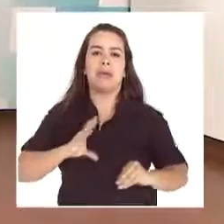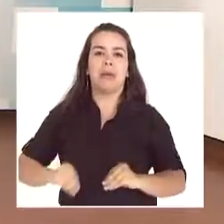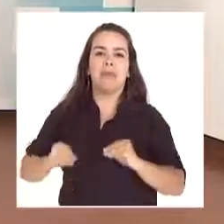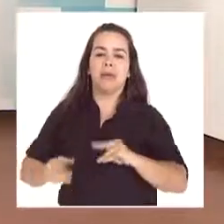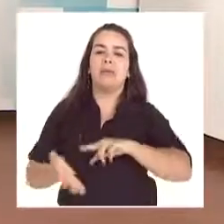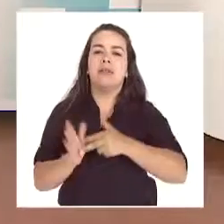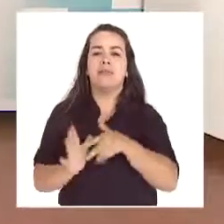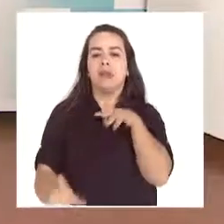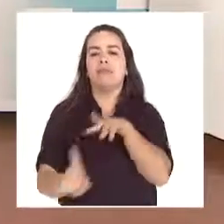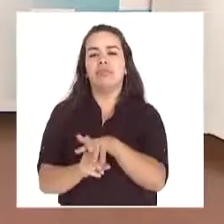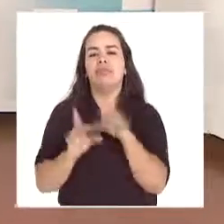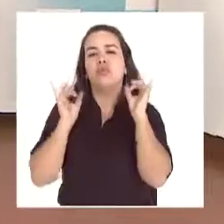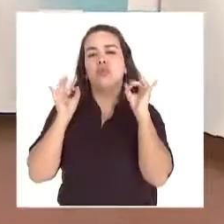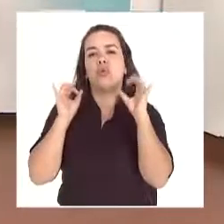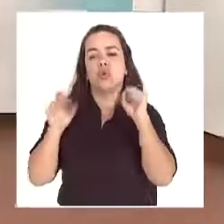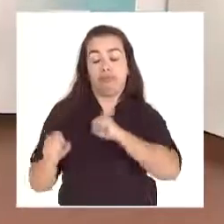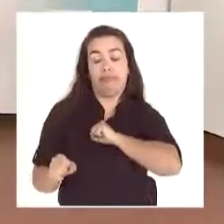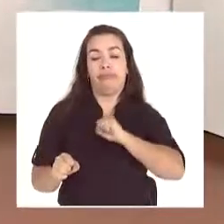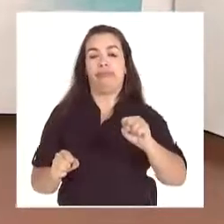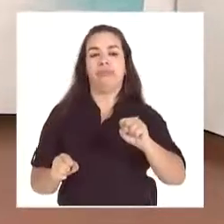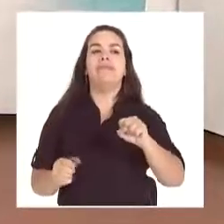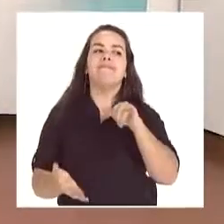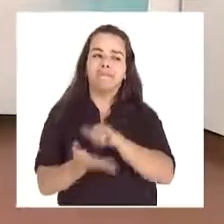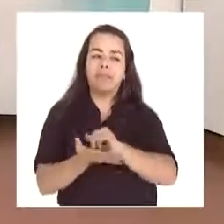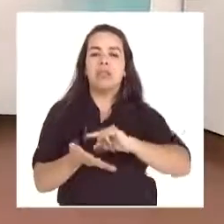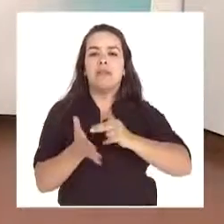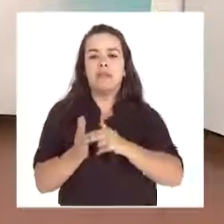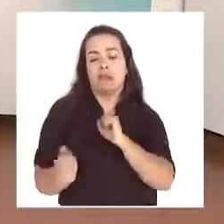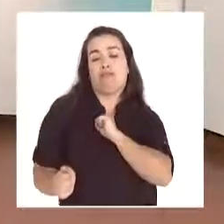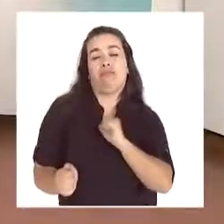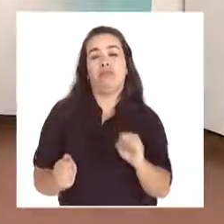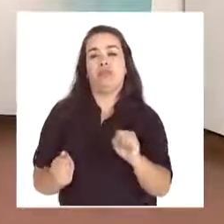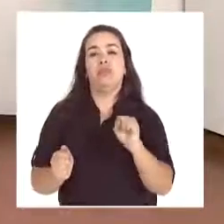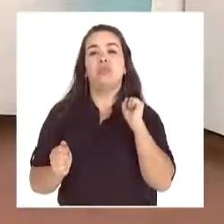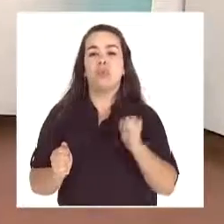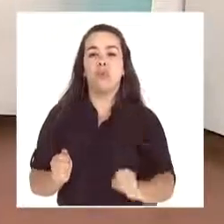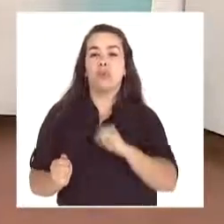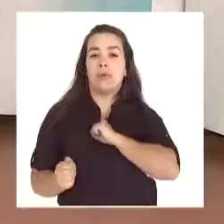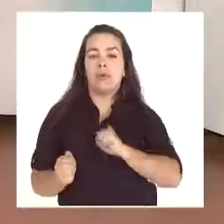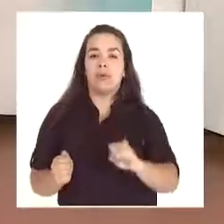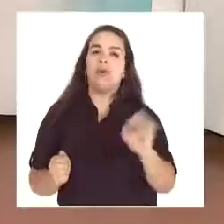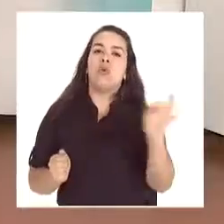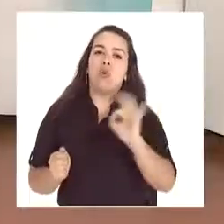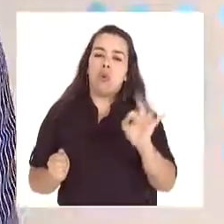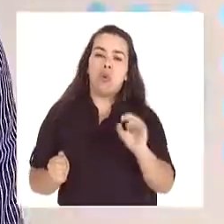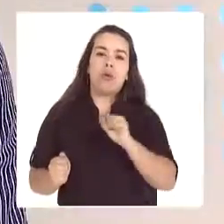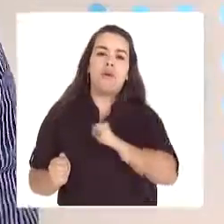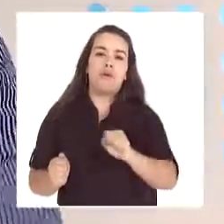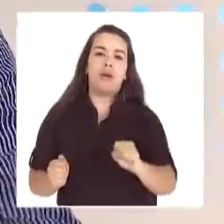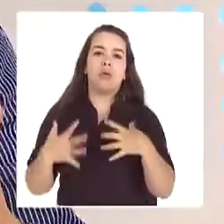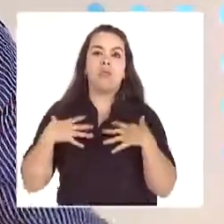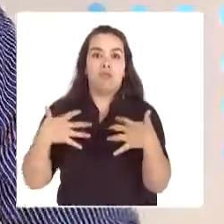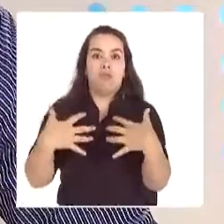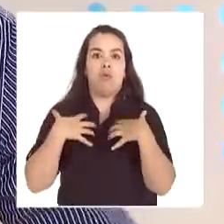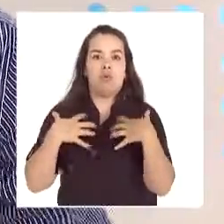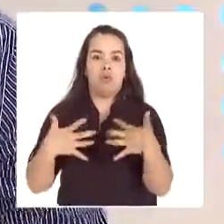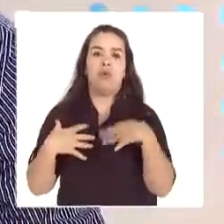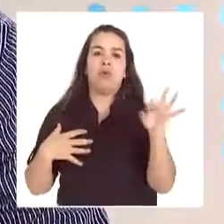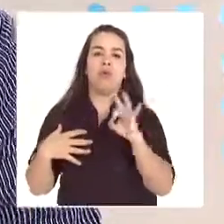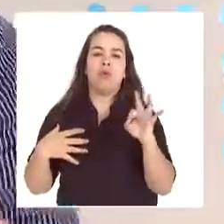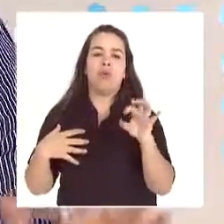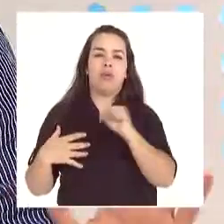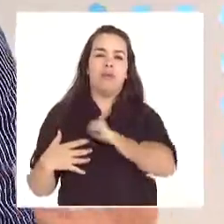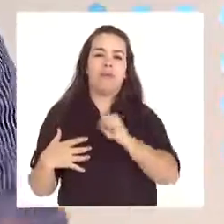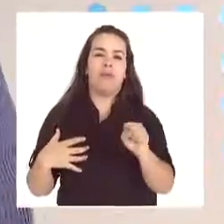es lo que causa el dolor. Que es el infarto en este caso. En este caso sería el infarto cardíaco, pero también el infarto pulmonar o el infarto de